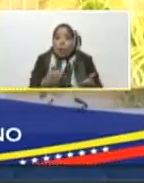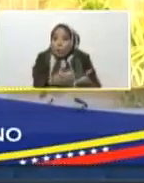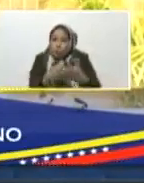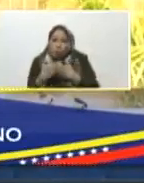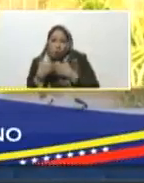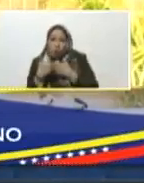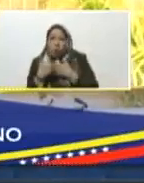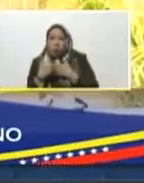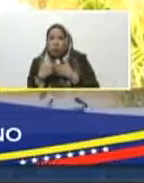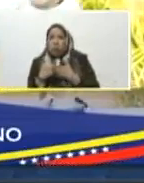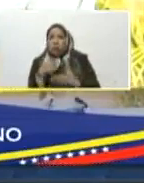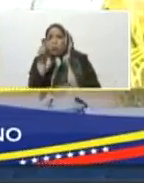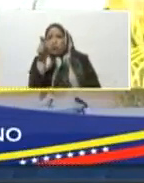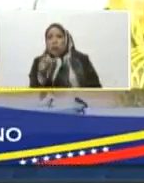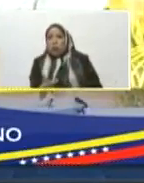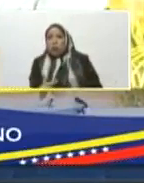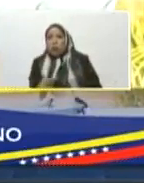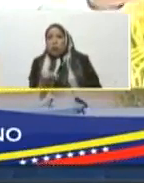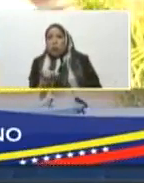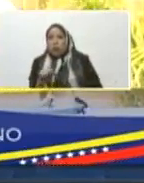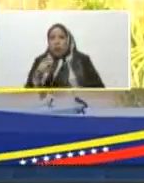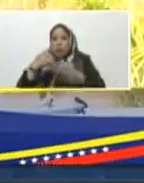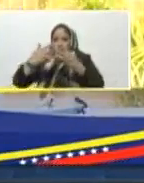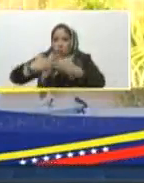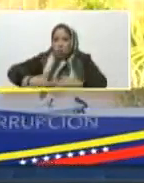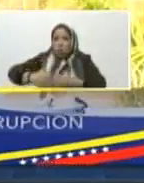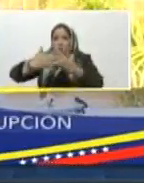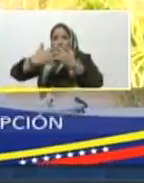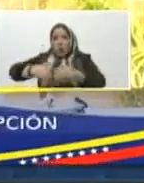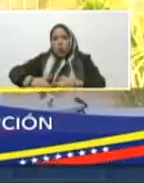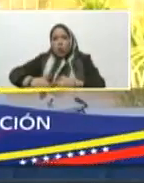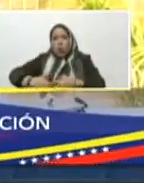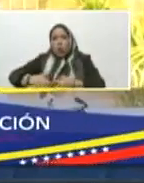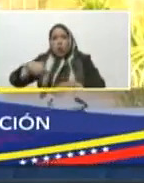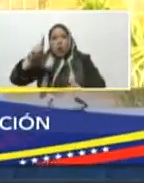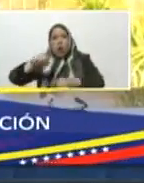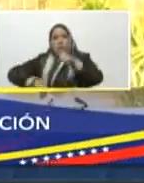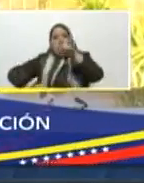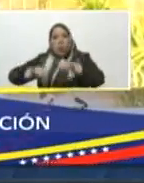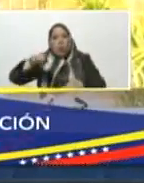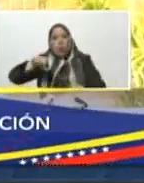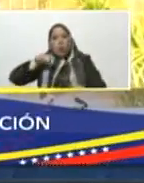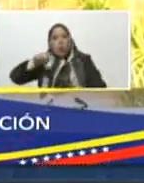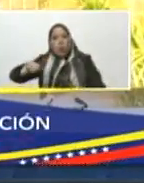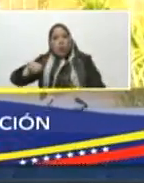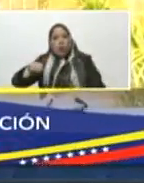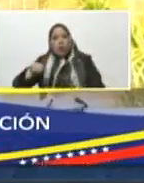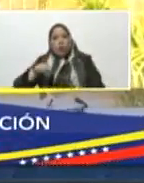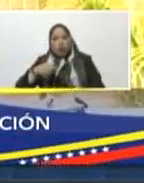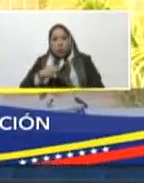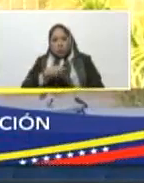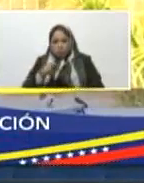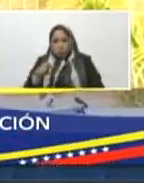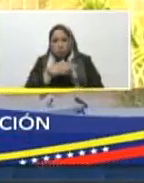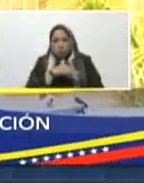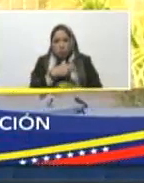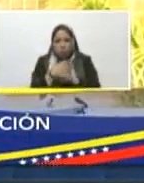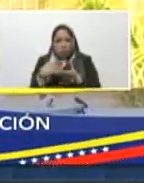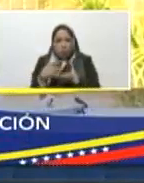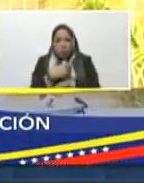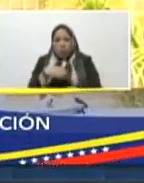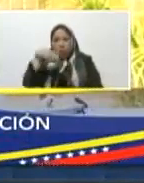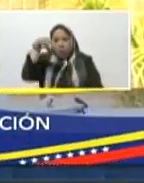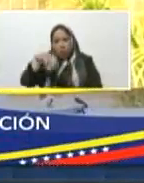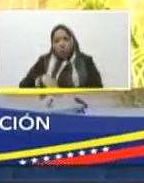Y Pimentel me dijo, es que usted tiene unas maquinarias aquí. Y las maquinarias que son de usted, o sea, del gobierno, del